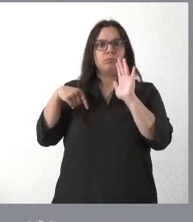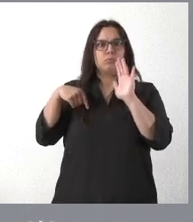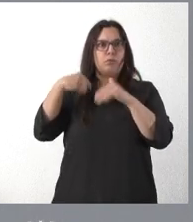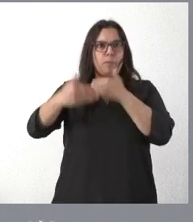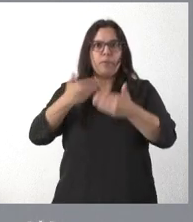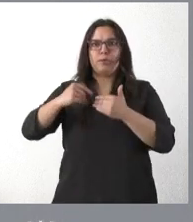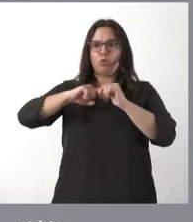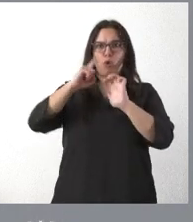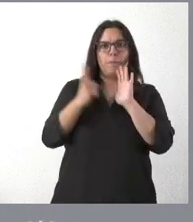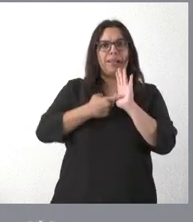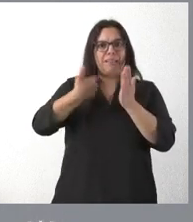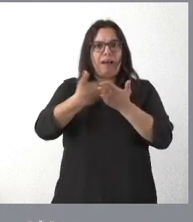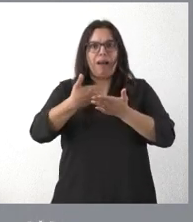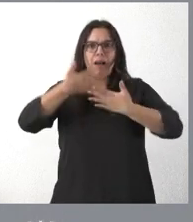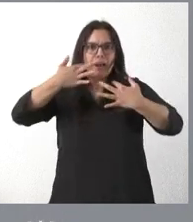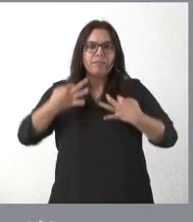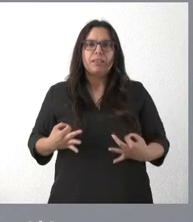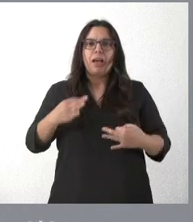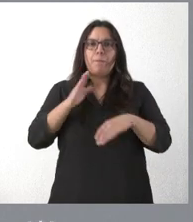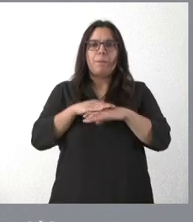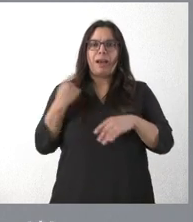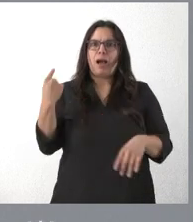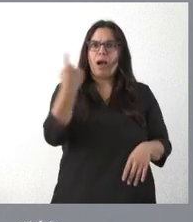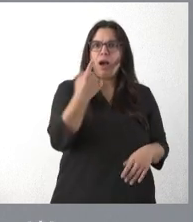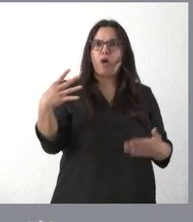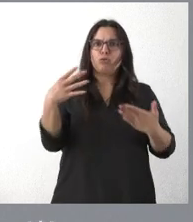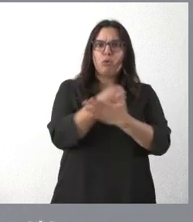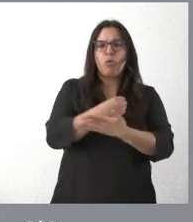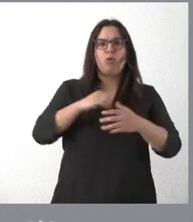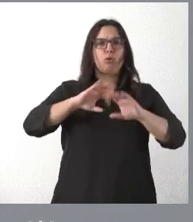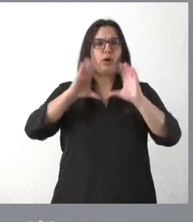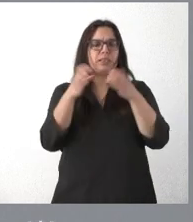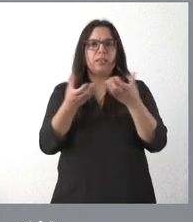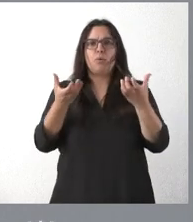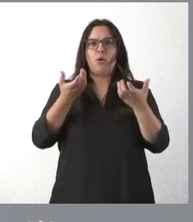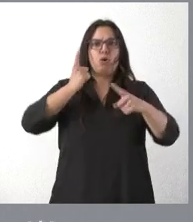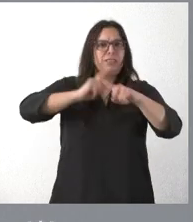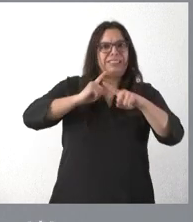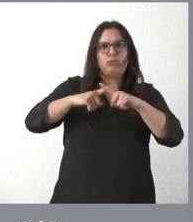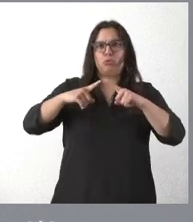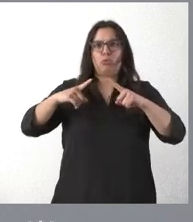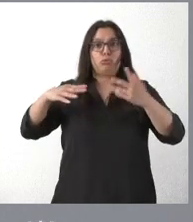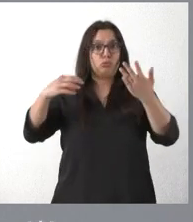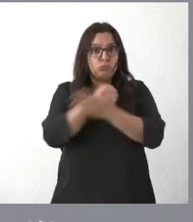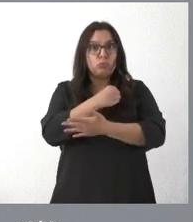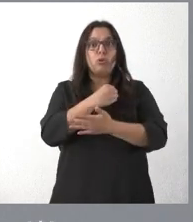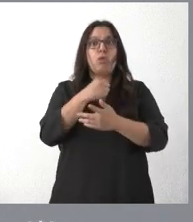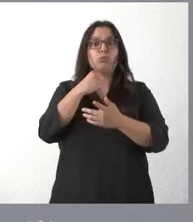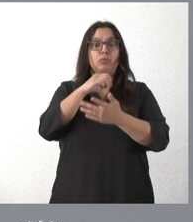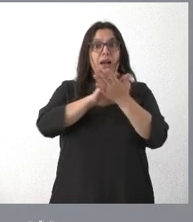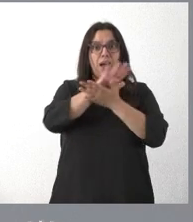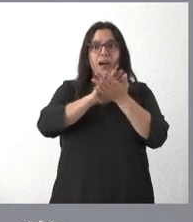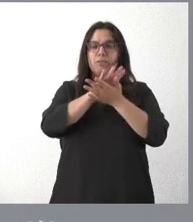con todas sus garantías para cada una de las personas colectivos o sexos sobre los que hace referencia